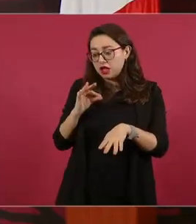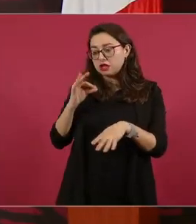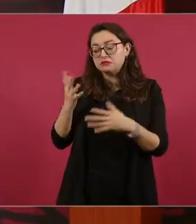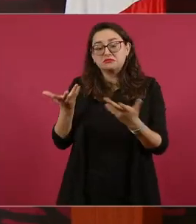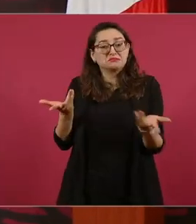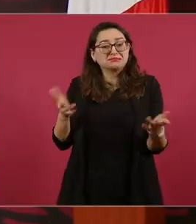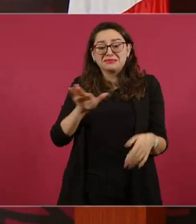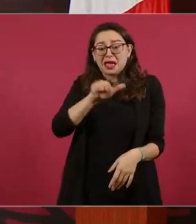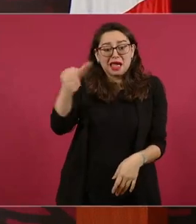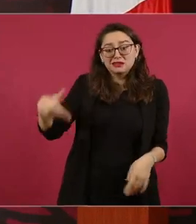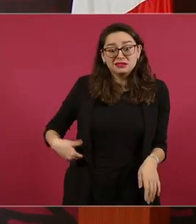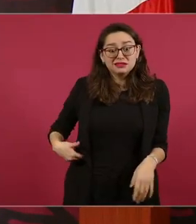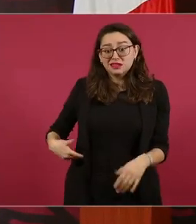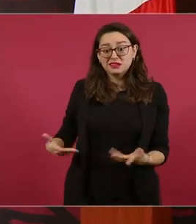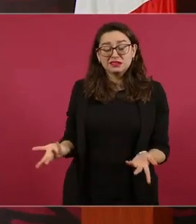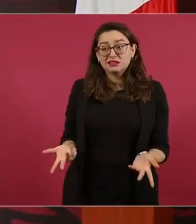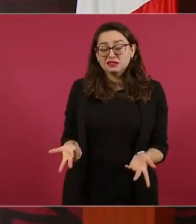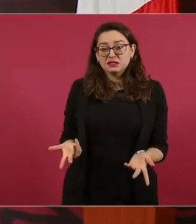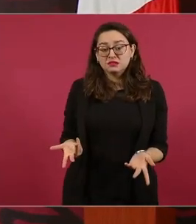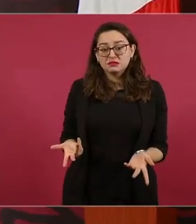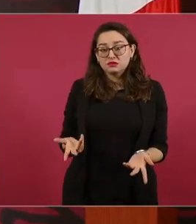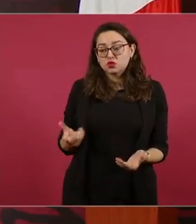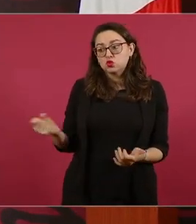no hubo heridos,